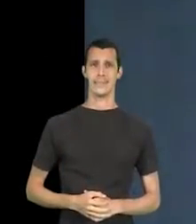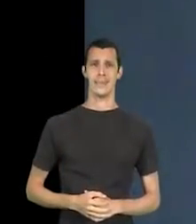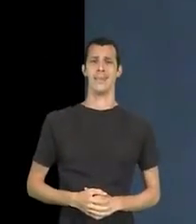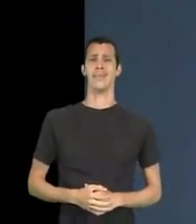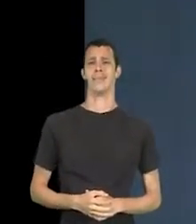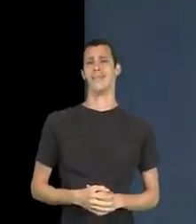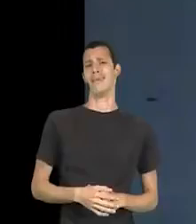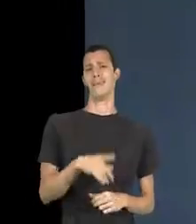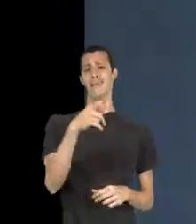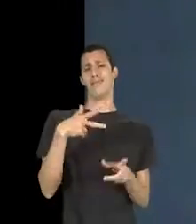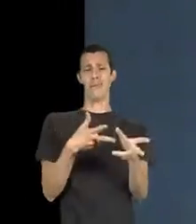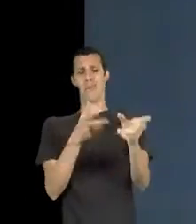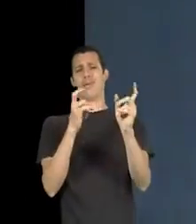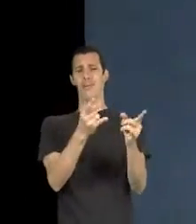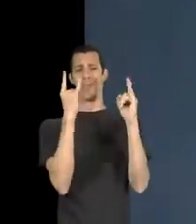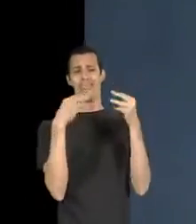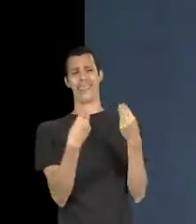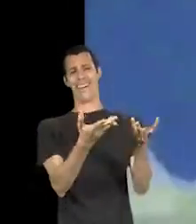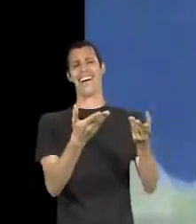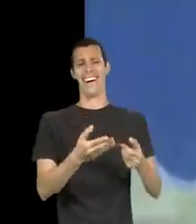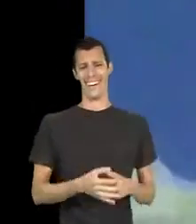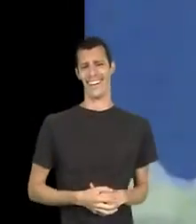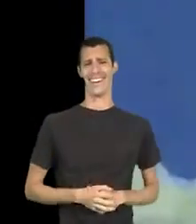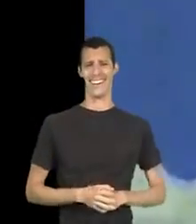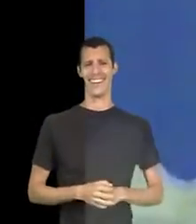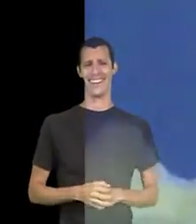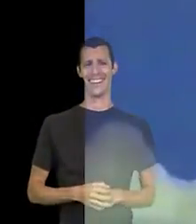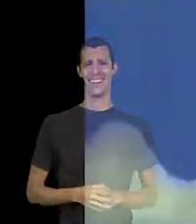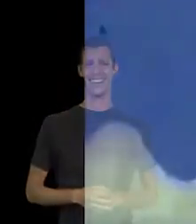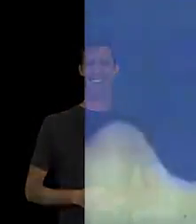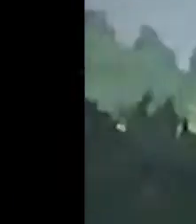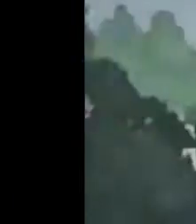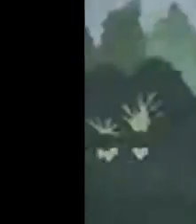¿Qué fusilada te van a dar?